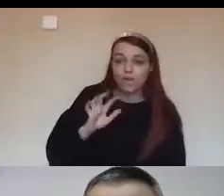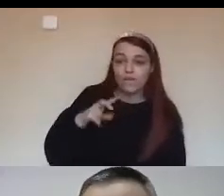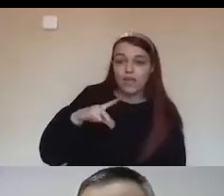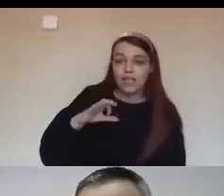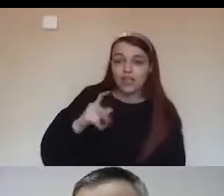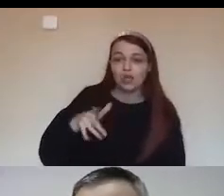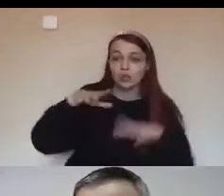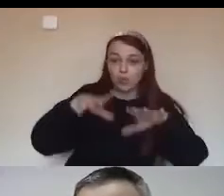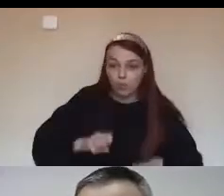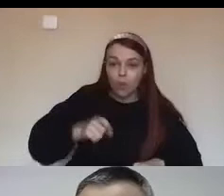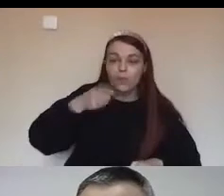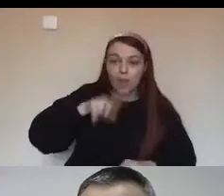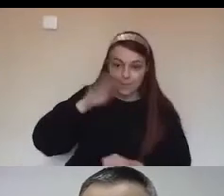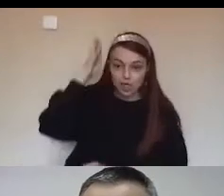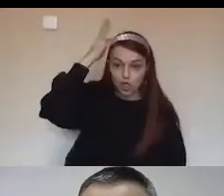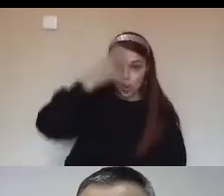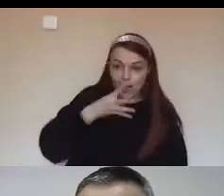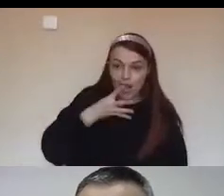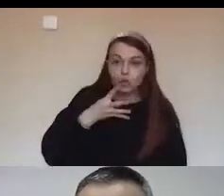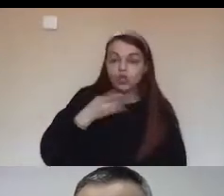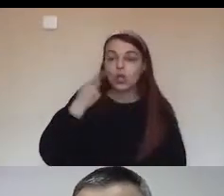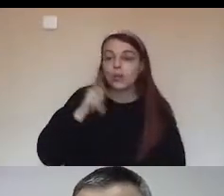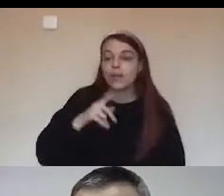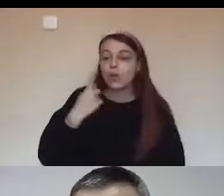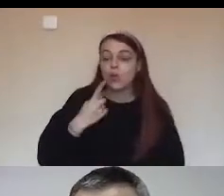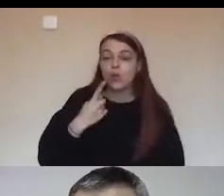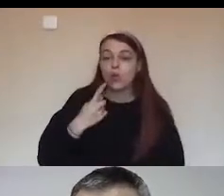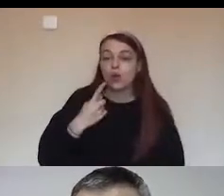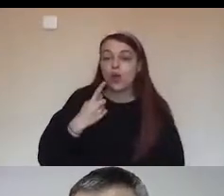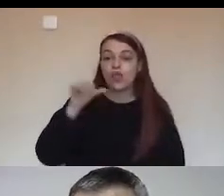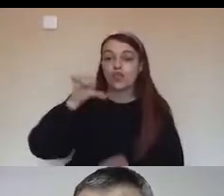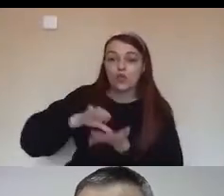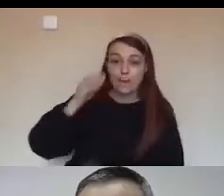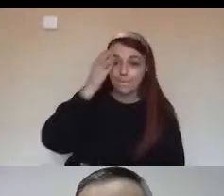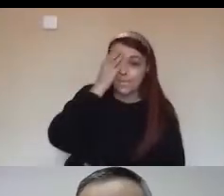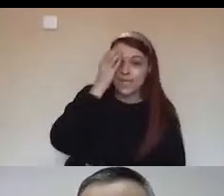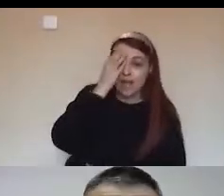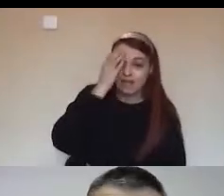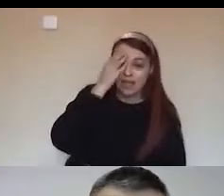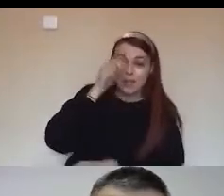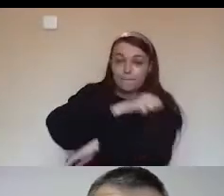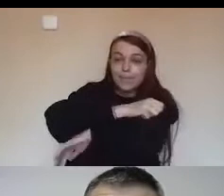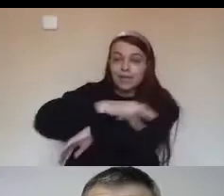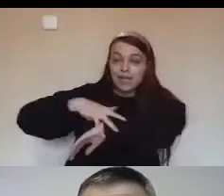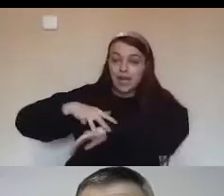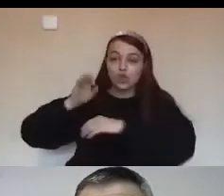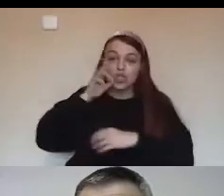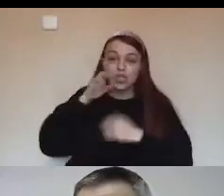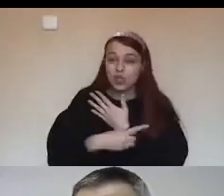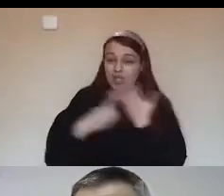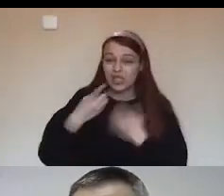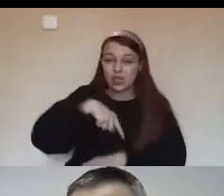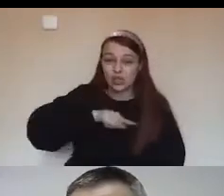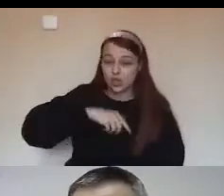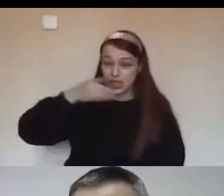romana, fuimos una de las ciudades corsarias, piratas, más importantes del Mediterráneo en el siglo XVI.